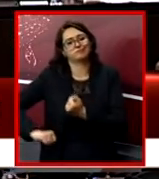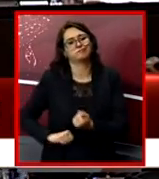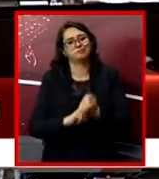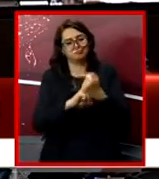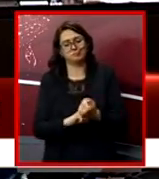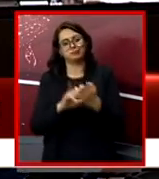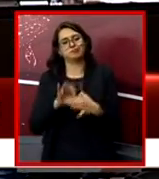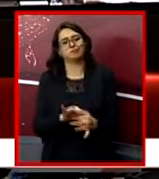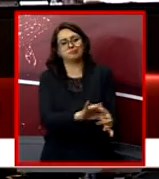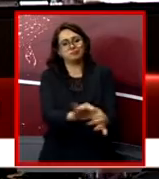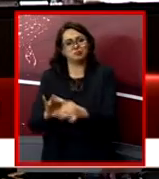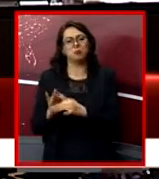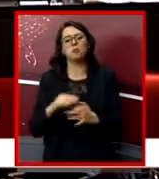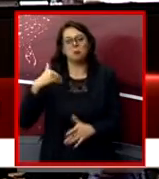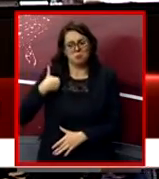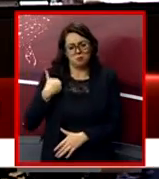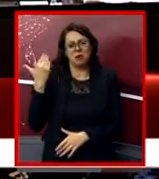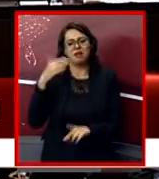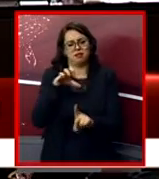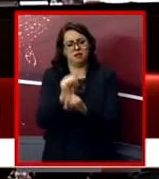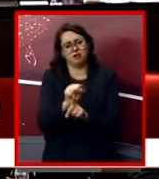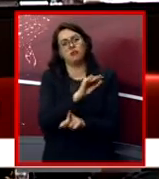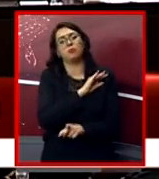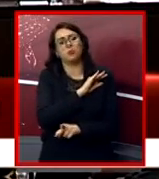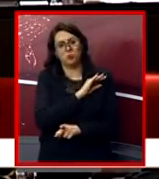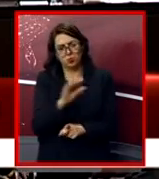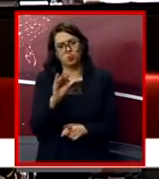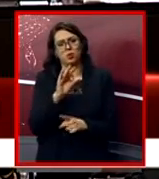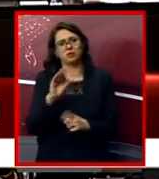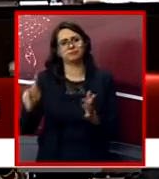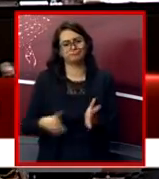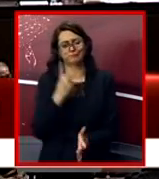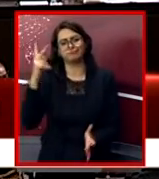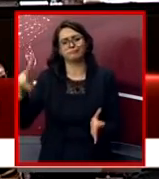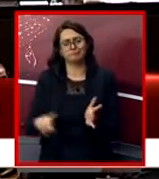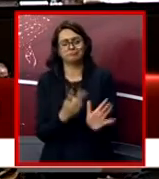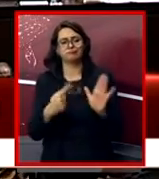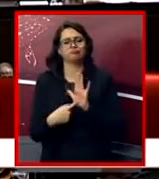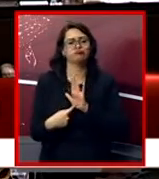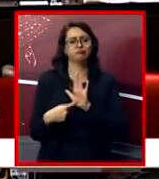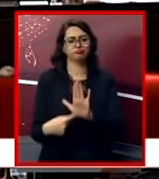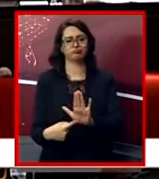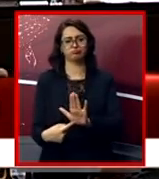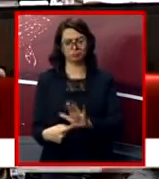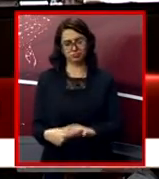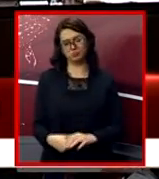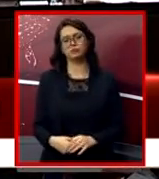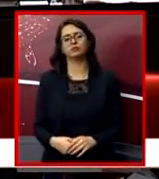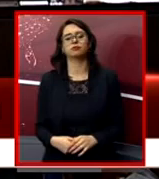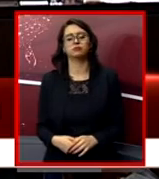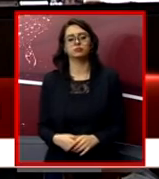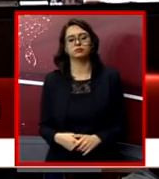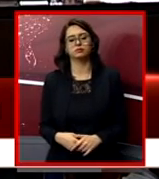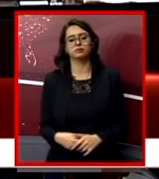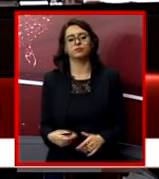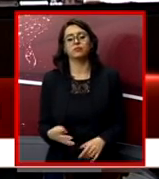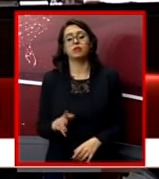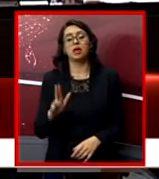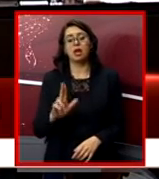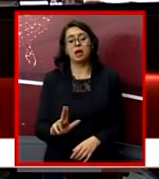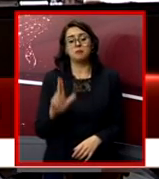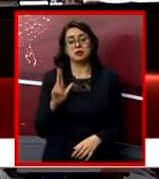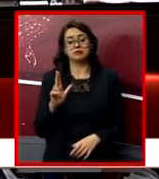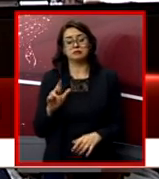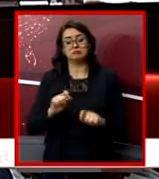sea la patria de los milagros posibles, como lo han demostrado una y otra vez. El terremoto del martes cimbró a